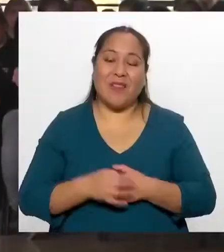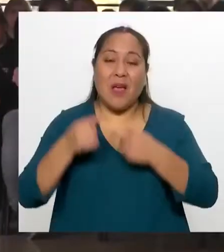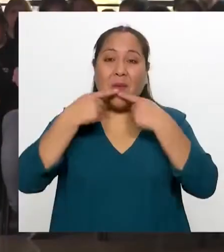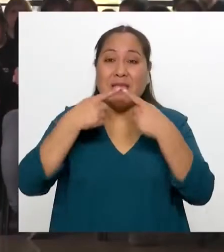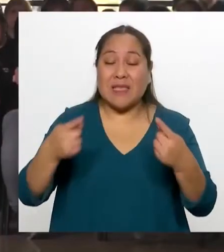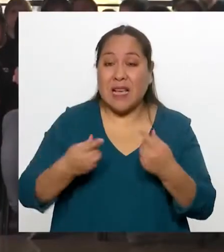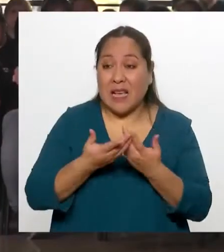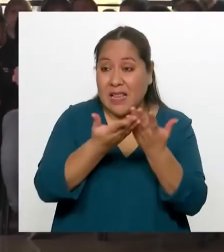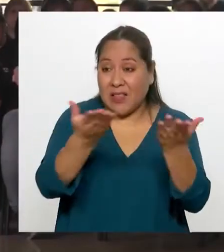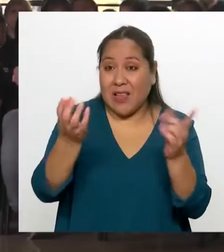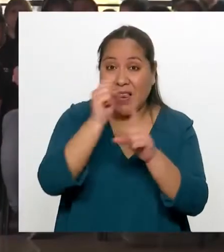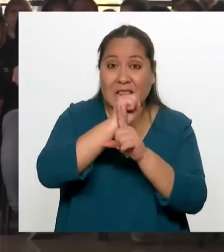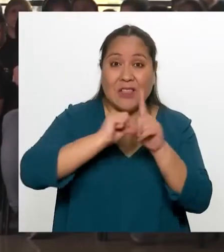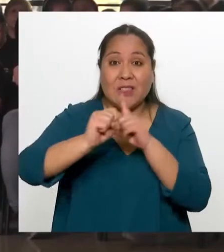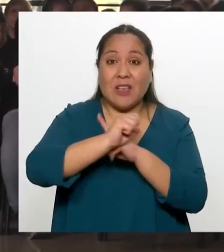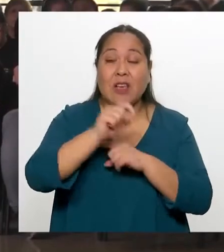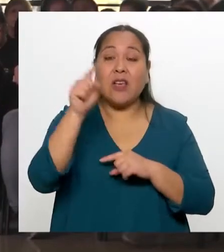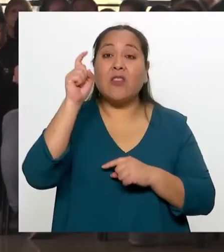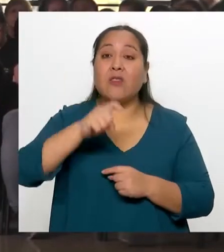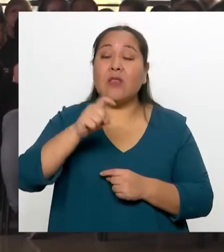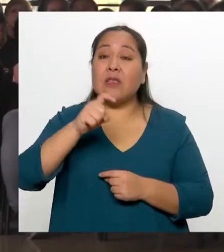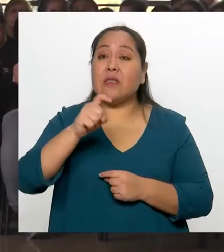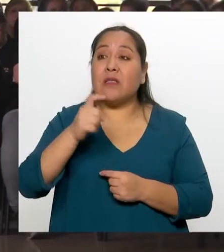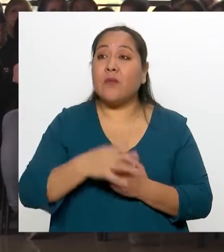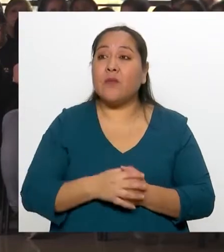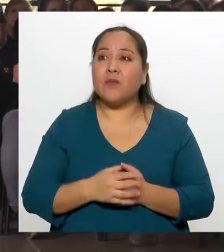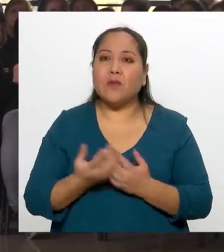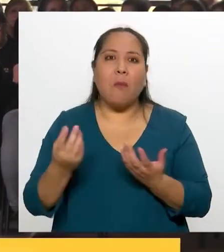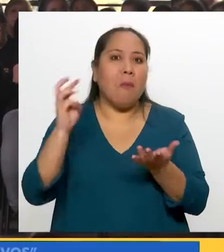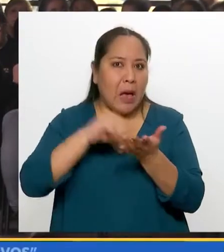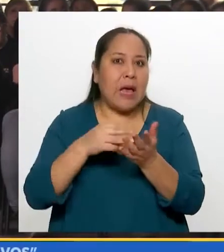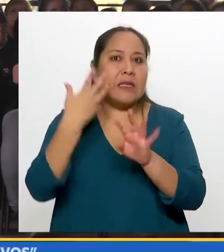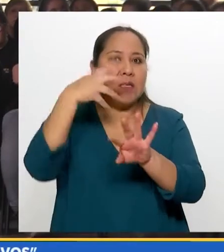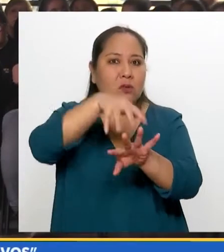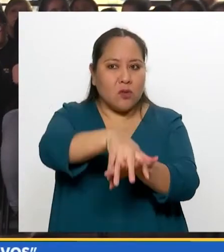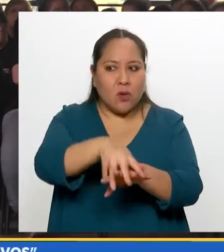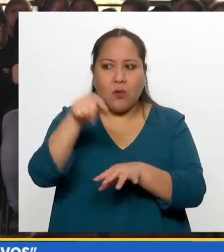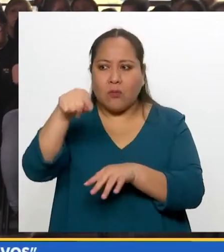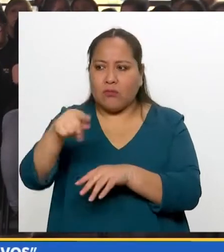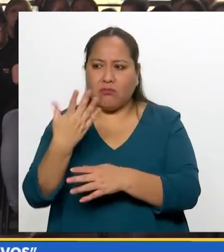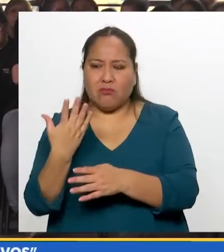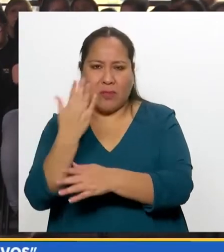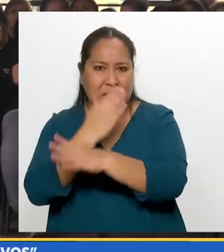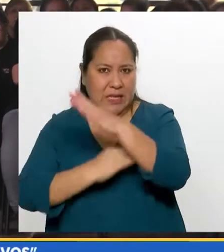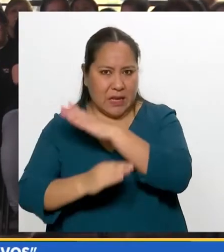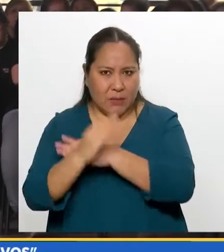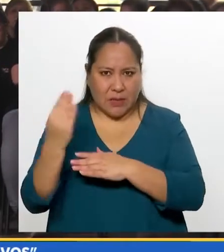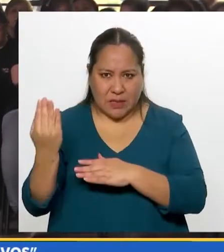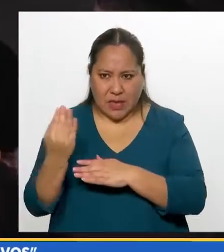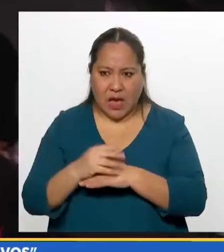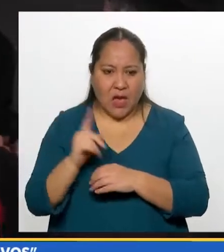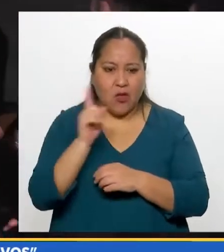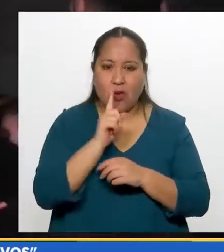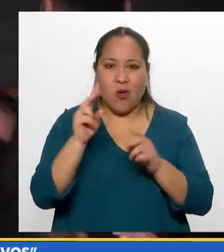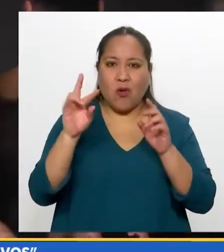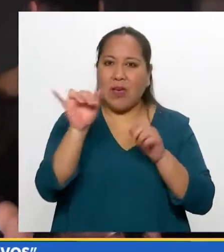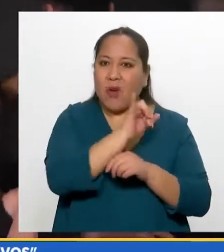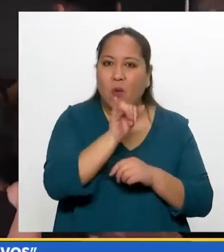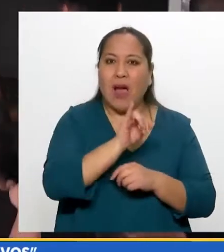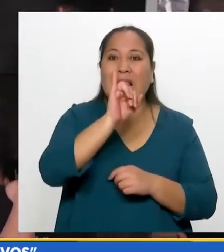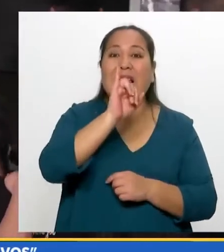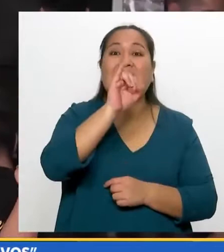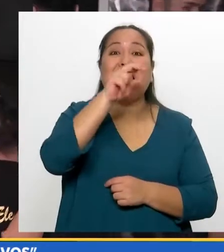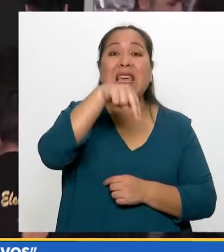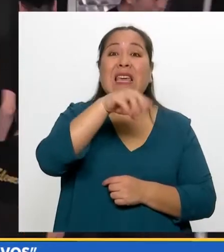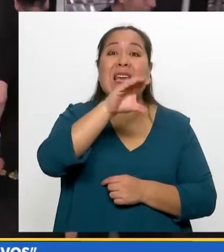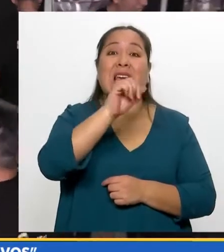El mensaje que dejo a la sociedad es de que debemos de ser más inclusivos, que una incapacidad no es igual que una discapacidad.